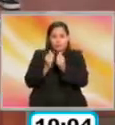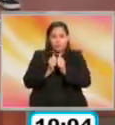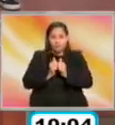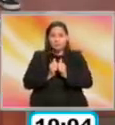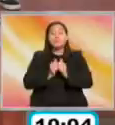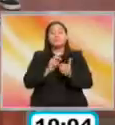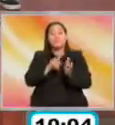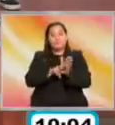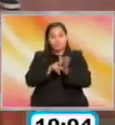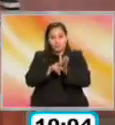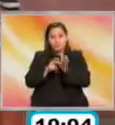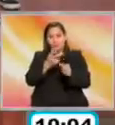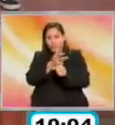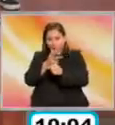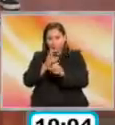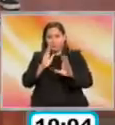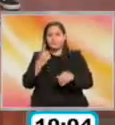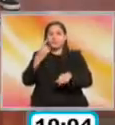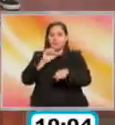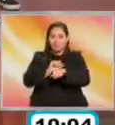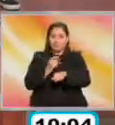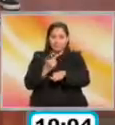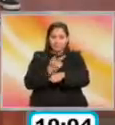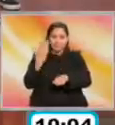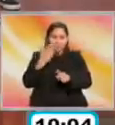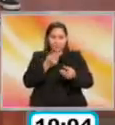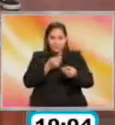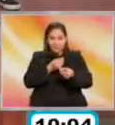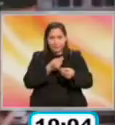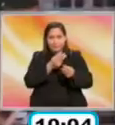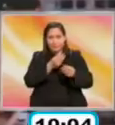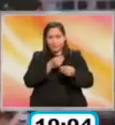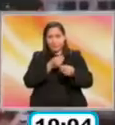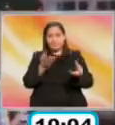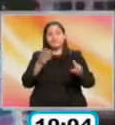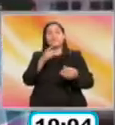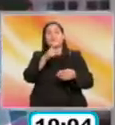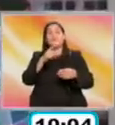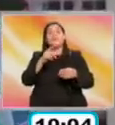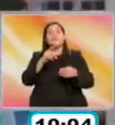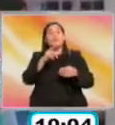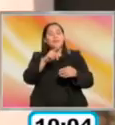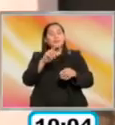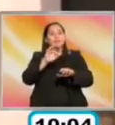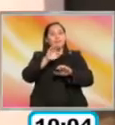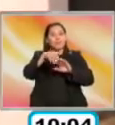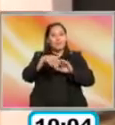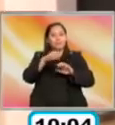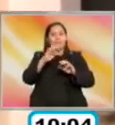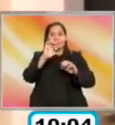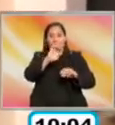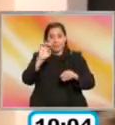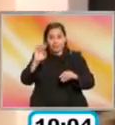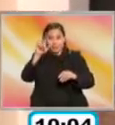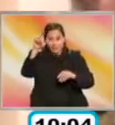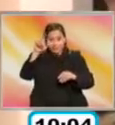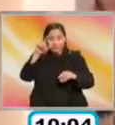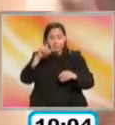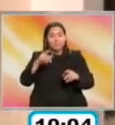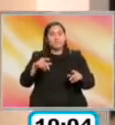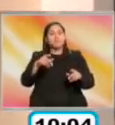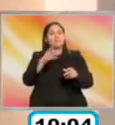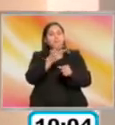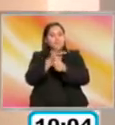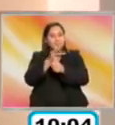salir ese videoclip la semana pasada. Que lo grabaron, lo filmaron en Ensenada. En la bella Ensenada. Sí, qué hermoso, Ensenada. Hermosa Ensenada, Fresco, sí.